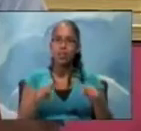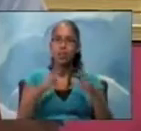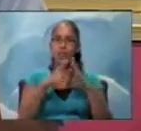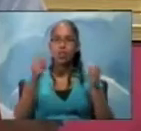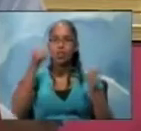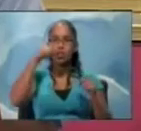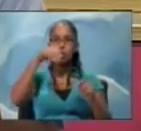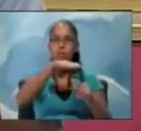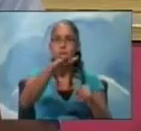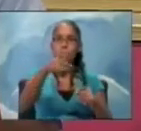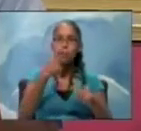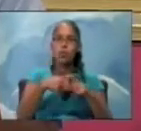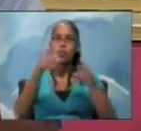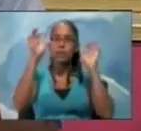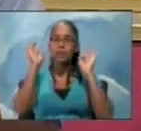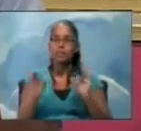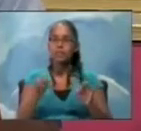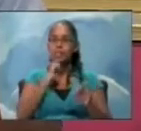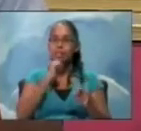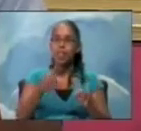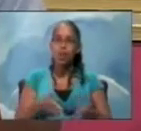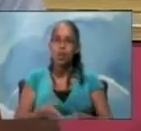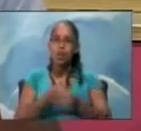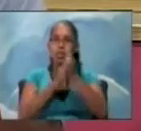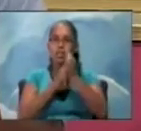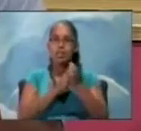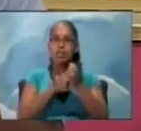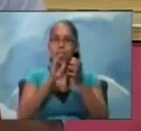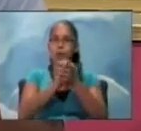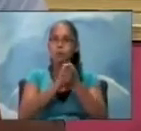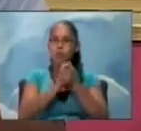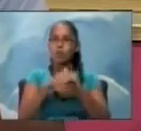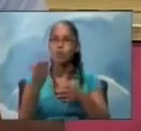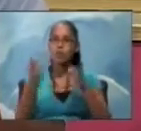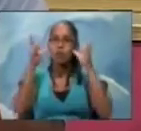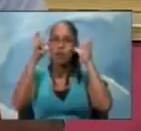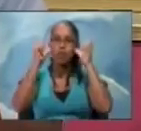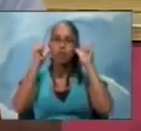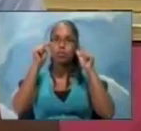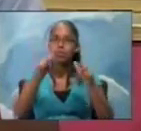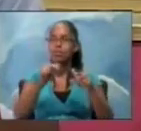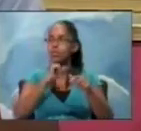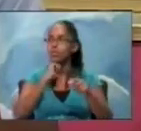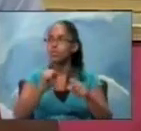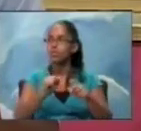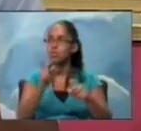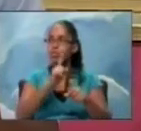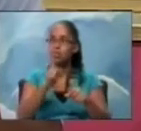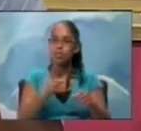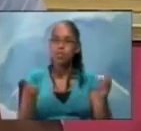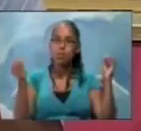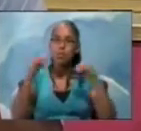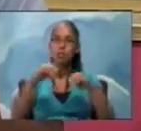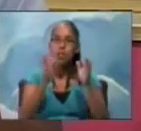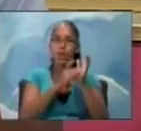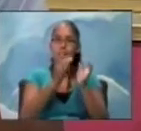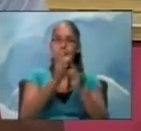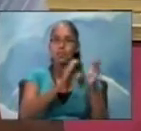pero específicamente eran los líderes. Amigo que me escucha, usted no se le oponga a